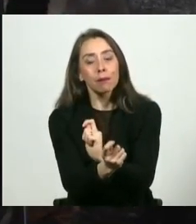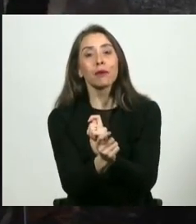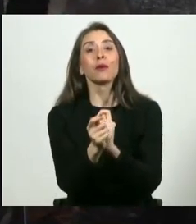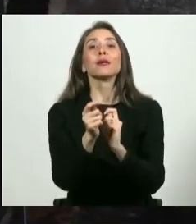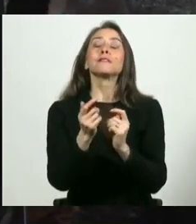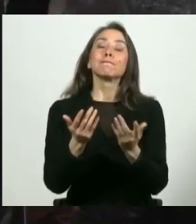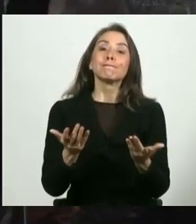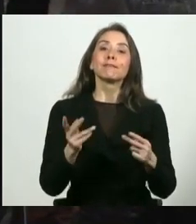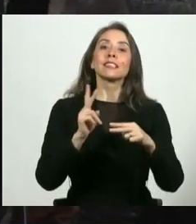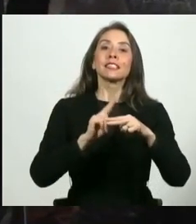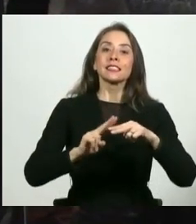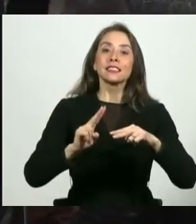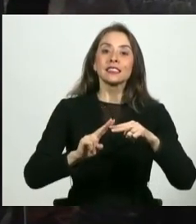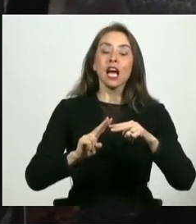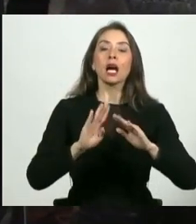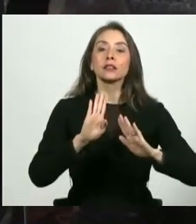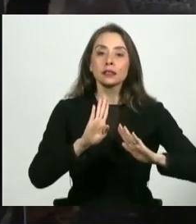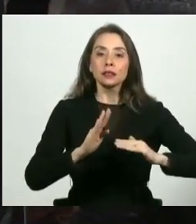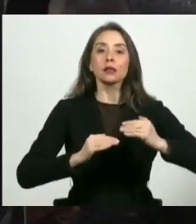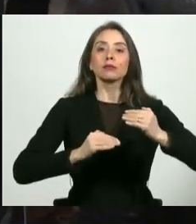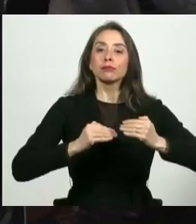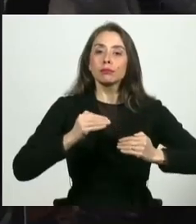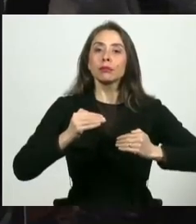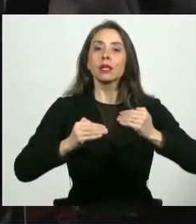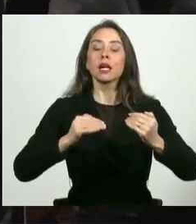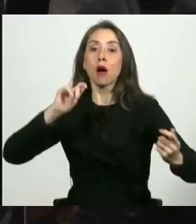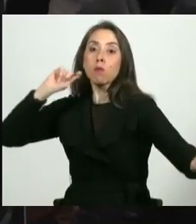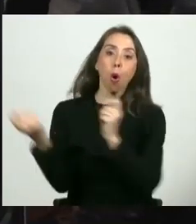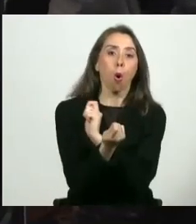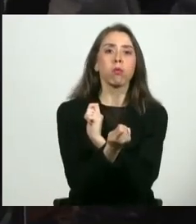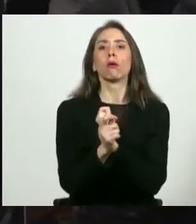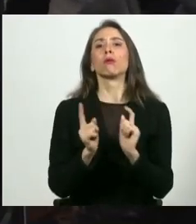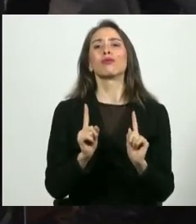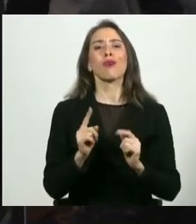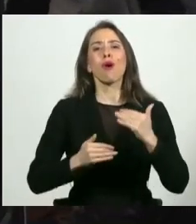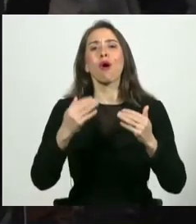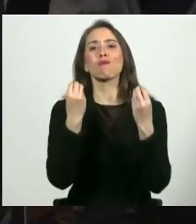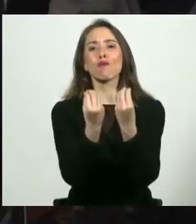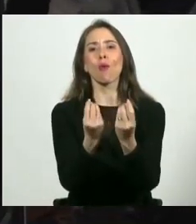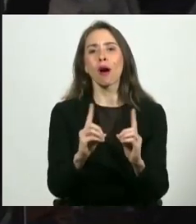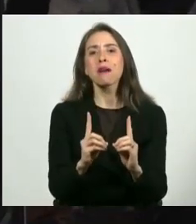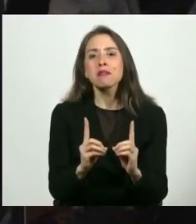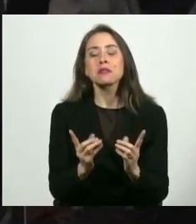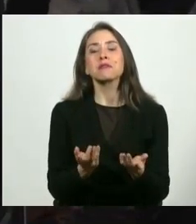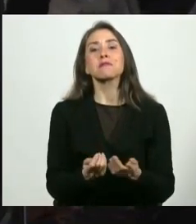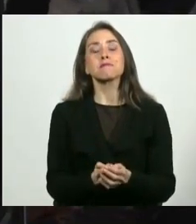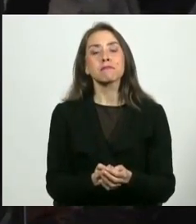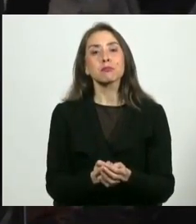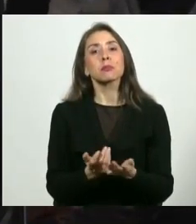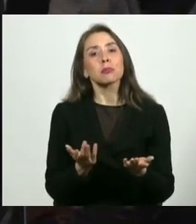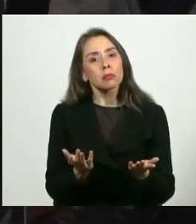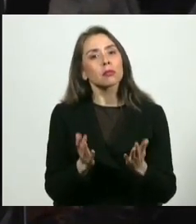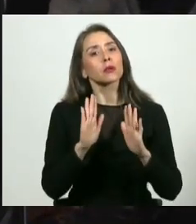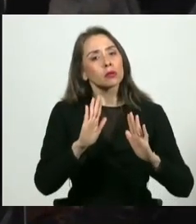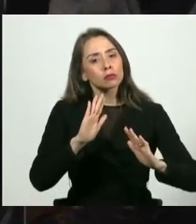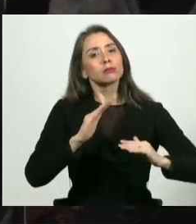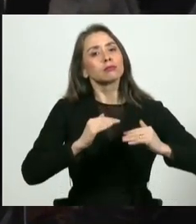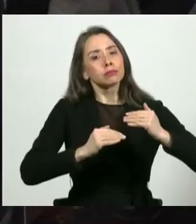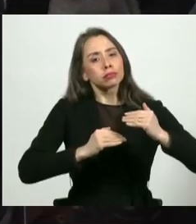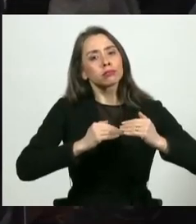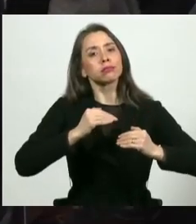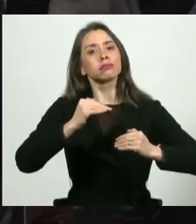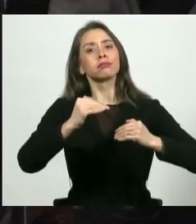se tiene que hacer de manera pausada. Creo que los cambios bruscos no conducen a nada bueno, así que tiene que hacerse de manera